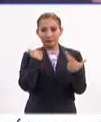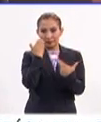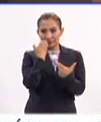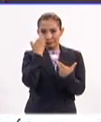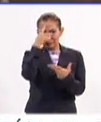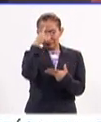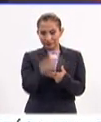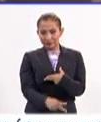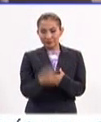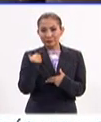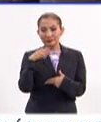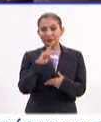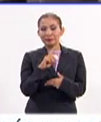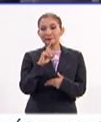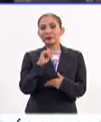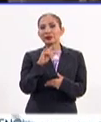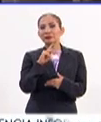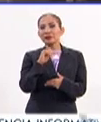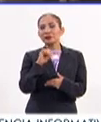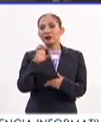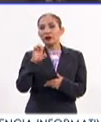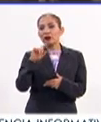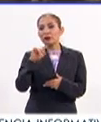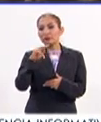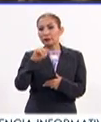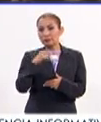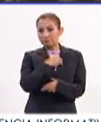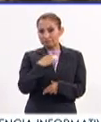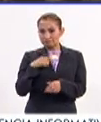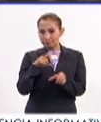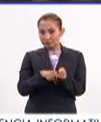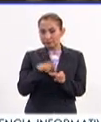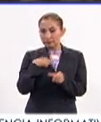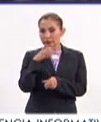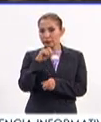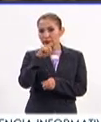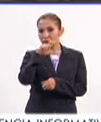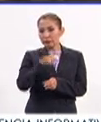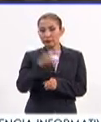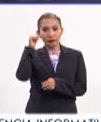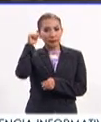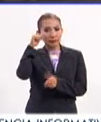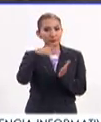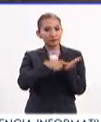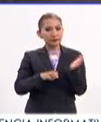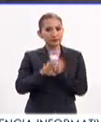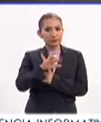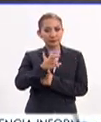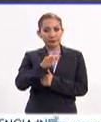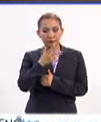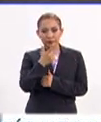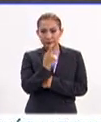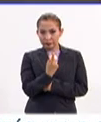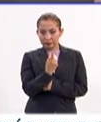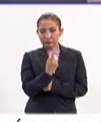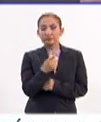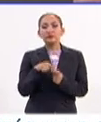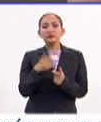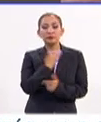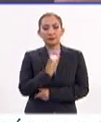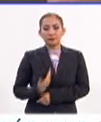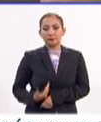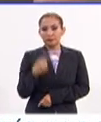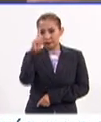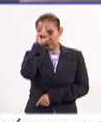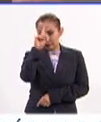académica mexicana El Trimestre Económico, miembro del Colegio Nacional en abril de 1951,